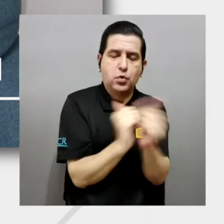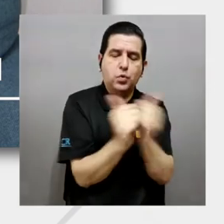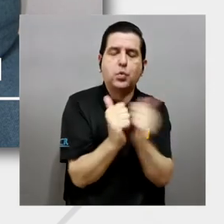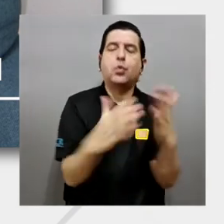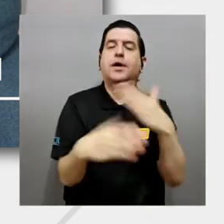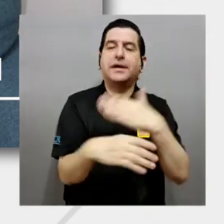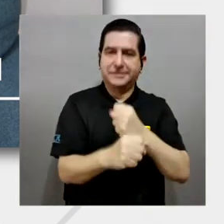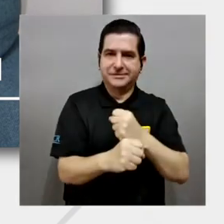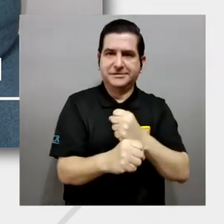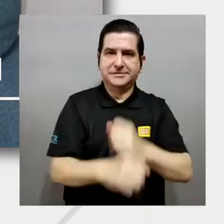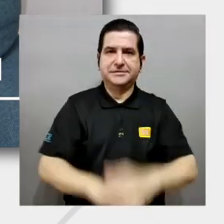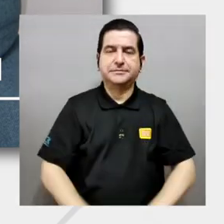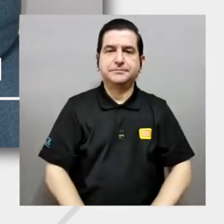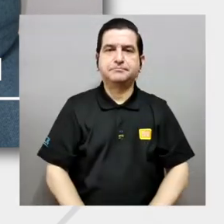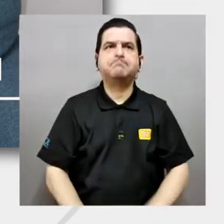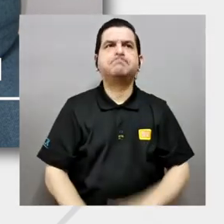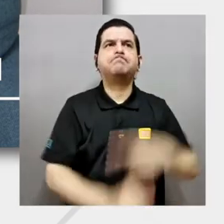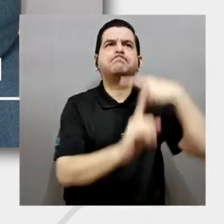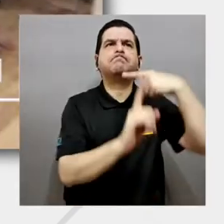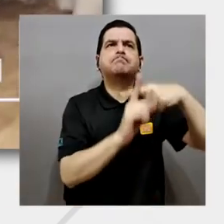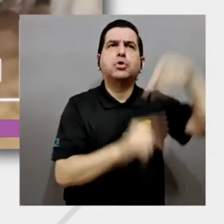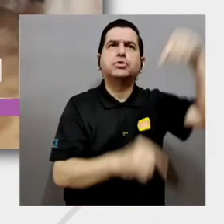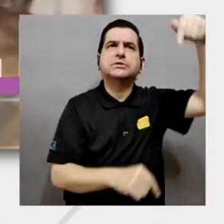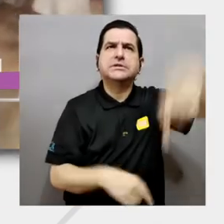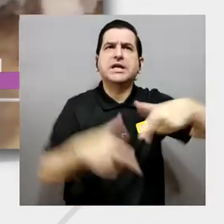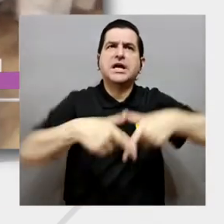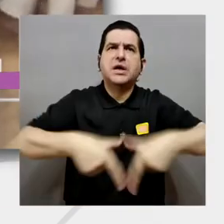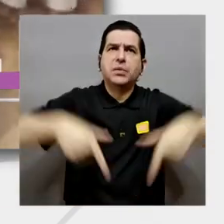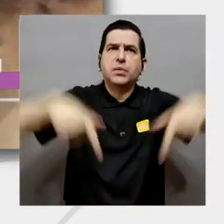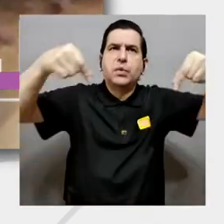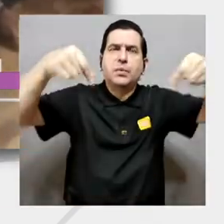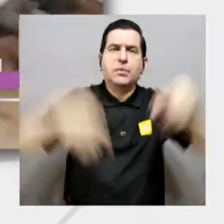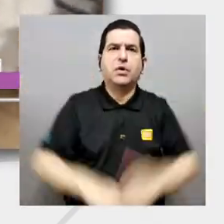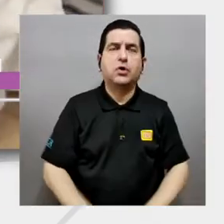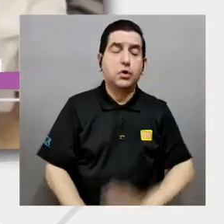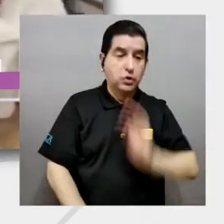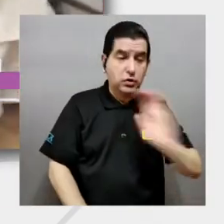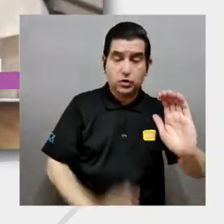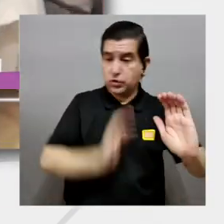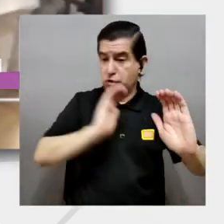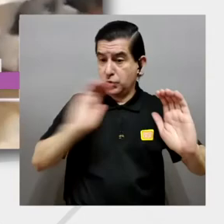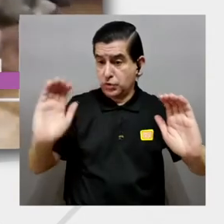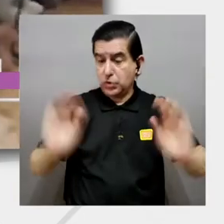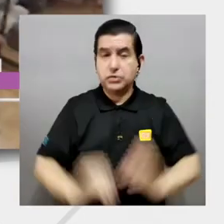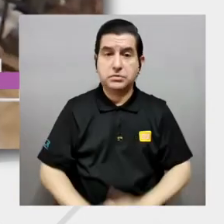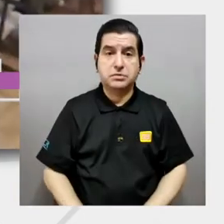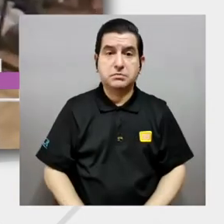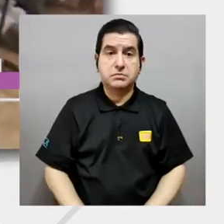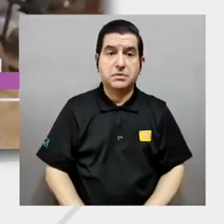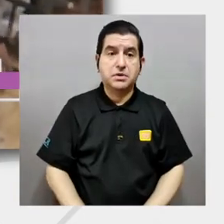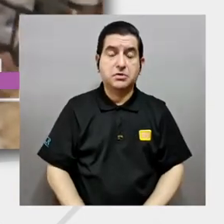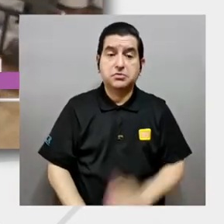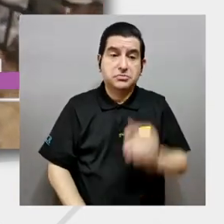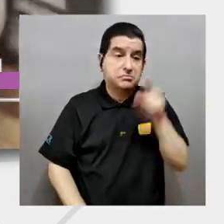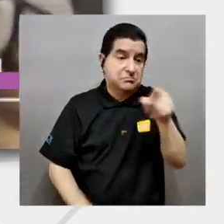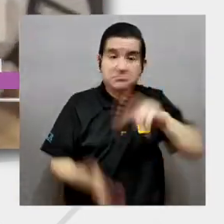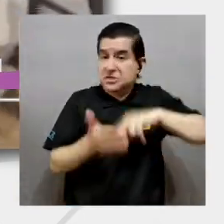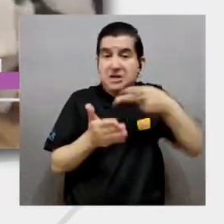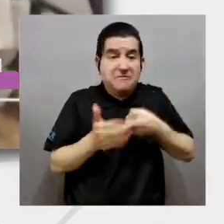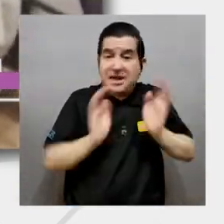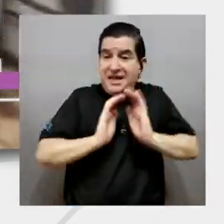comer saludable y hacer ejercicio. Algo positivo aquí en Japón es que los niños se